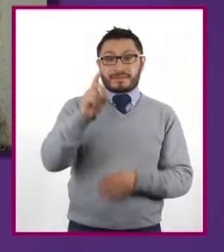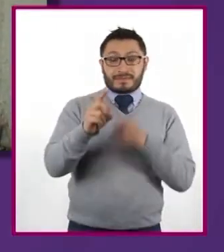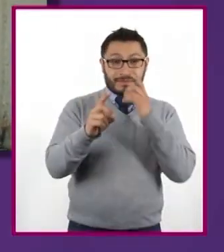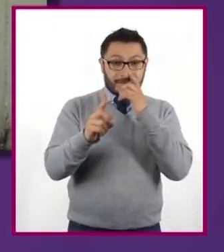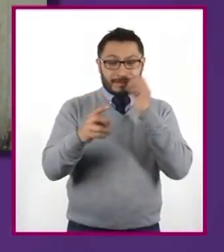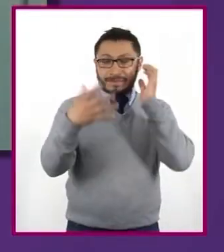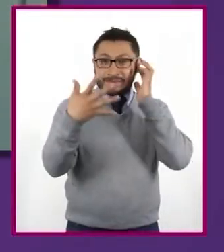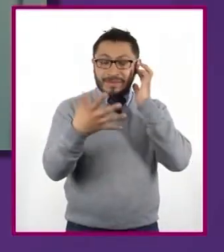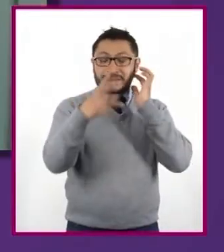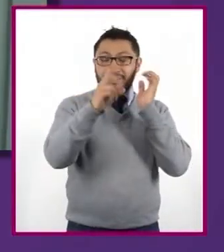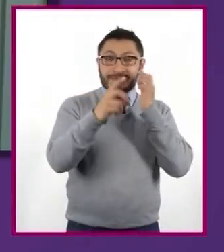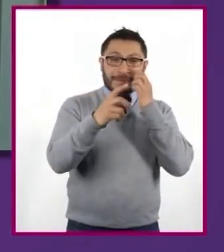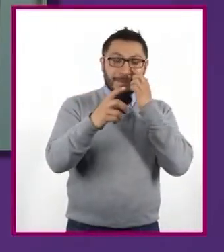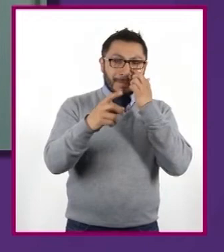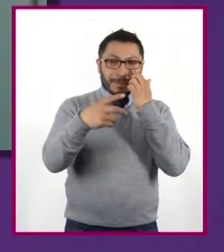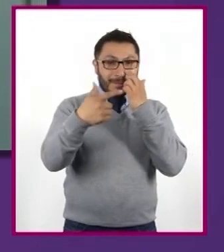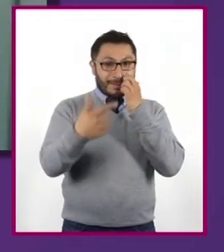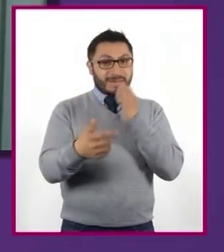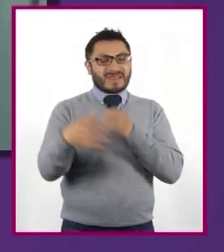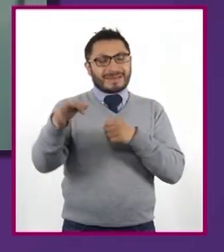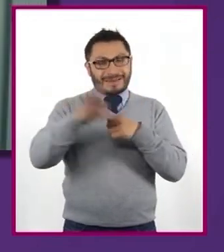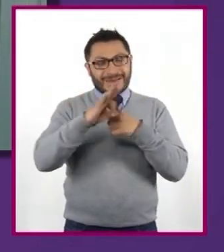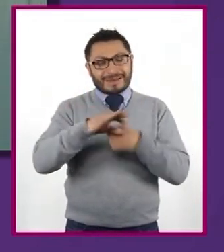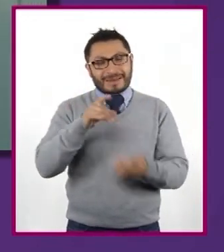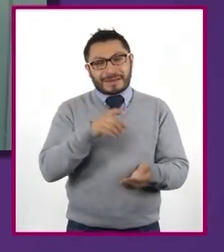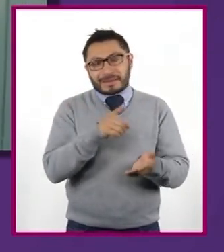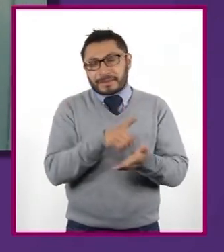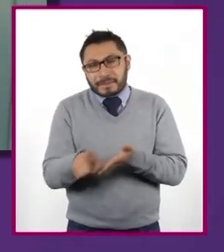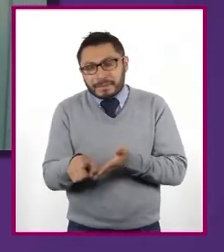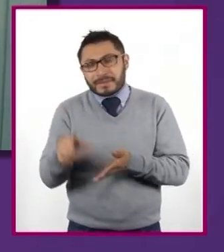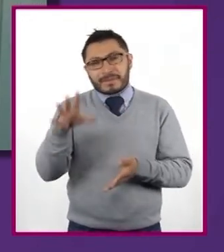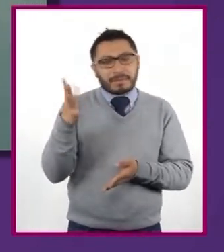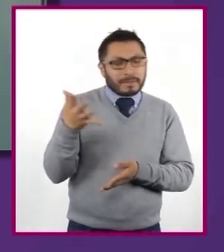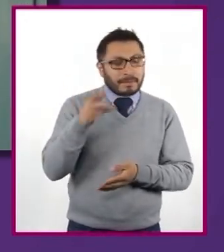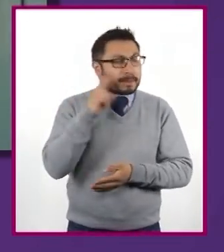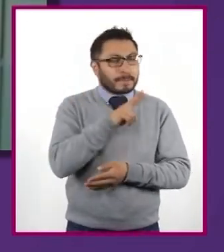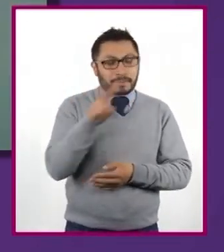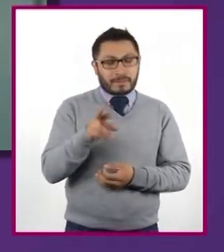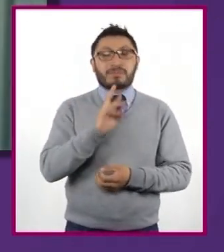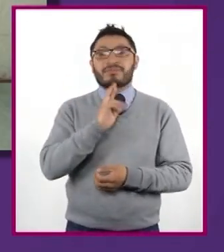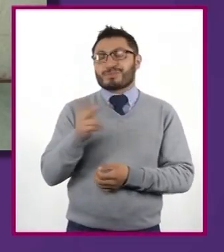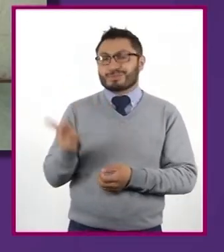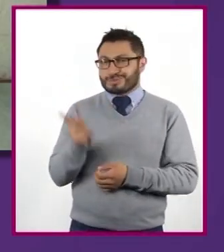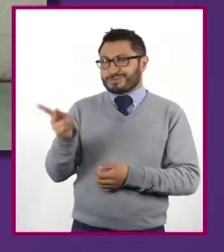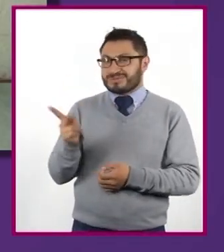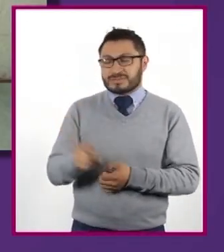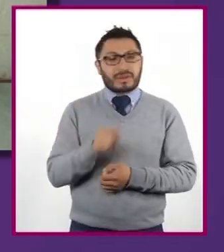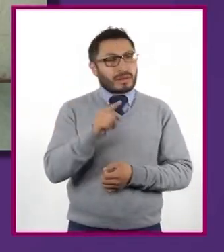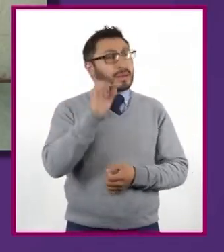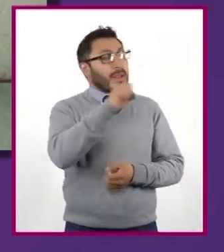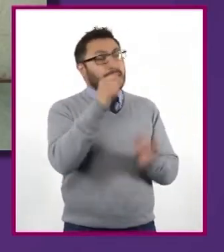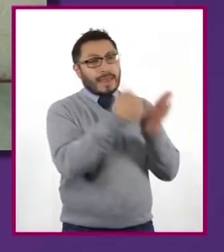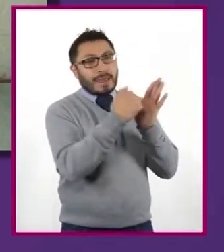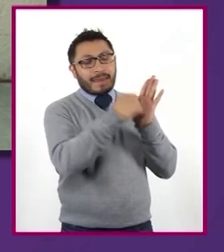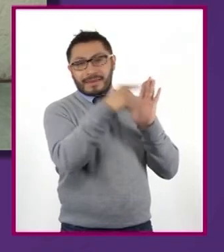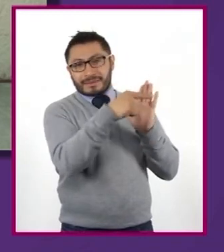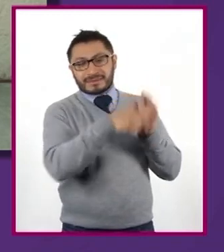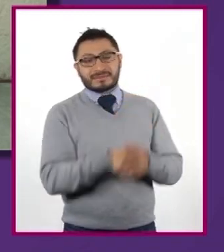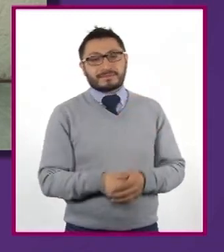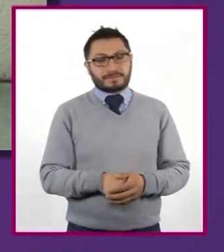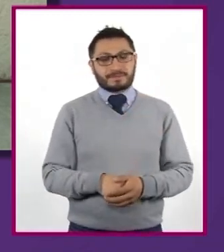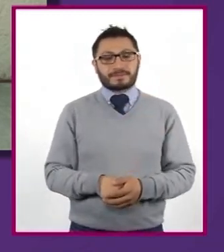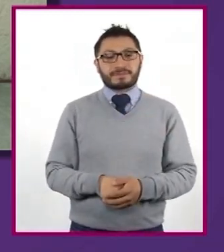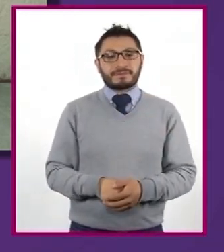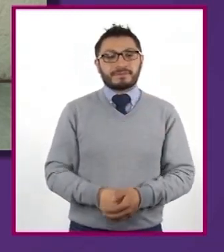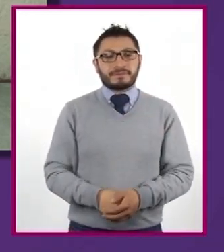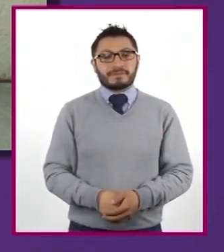35, 37. Ya estamos cerca de la dirección. Debe ser por aquí. Mejor preguntemos. Toca aquí.